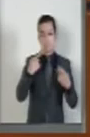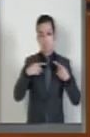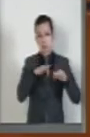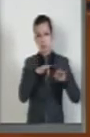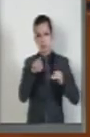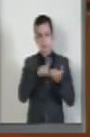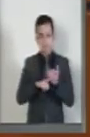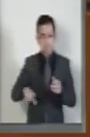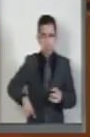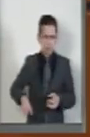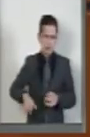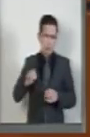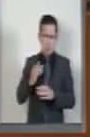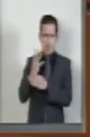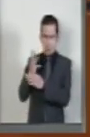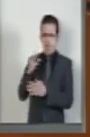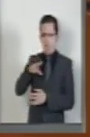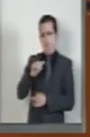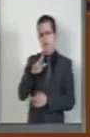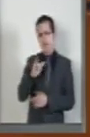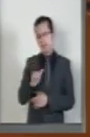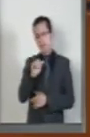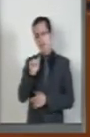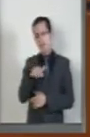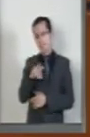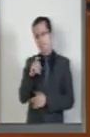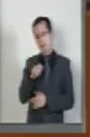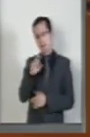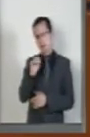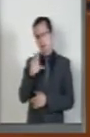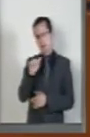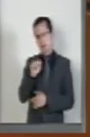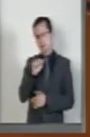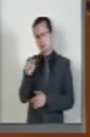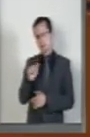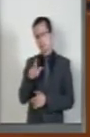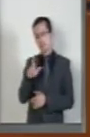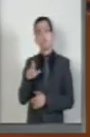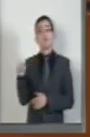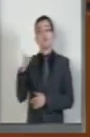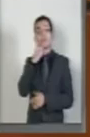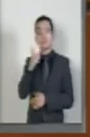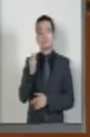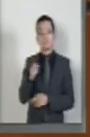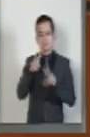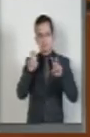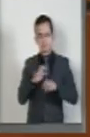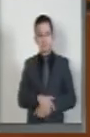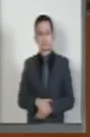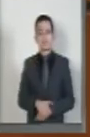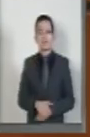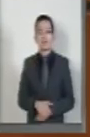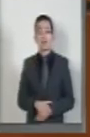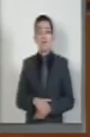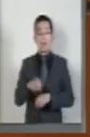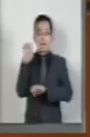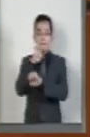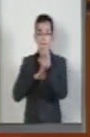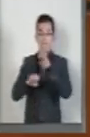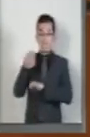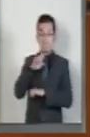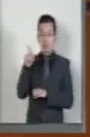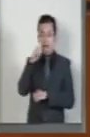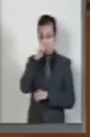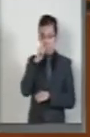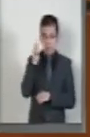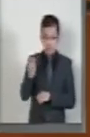señala María Amparo Casar, abro comillas, no es posible considerar a las empresas